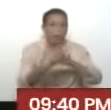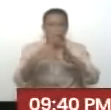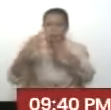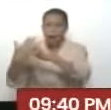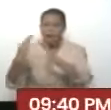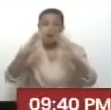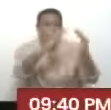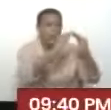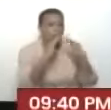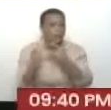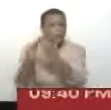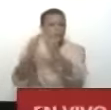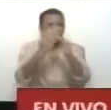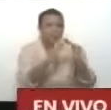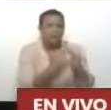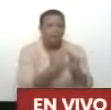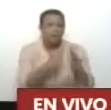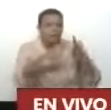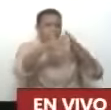las comunidades.